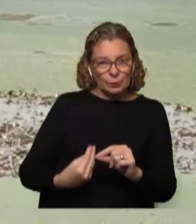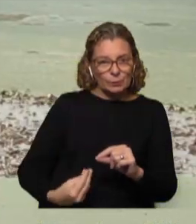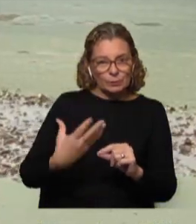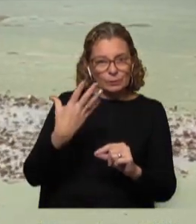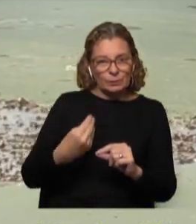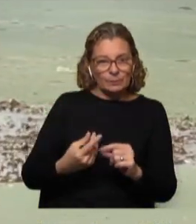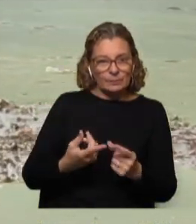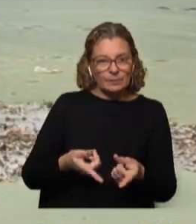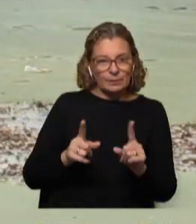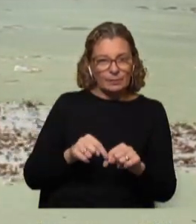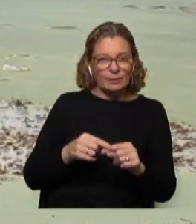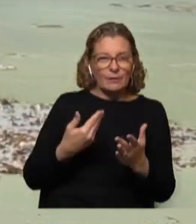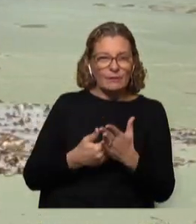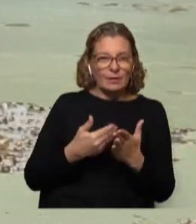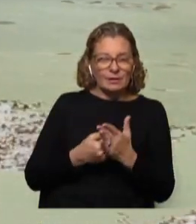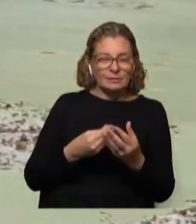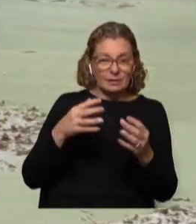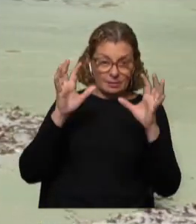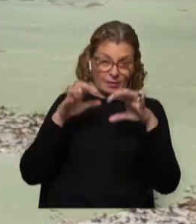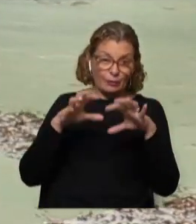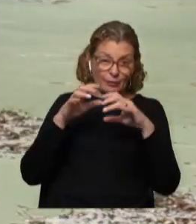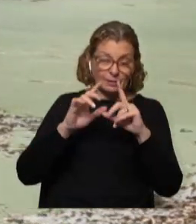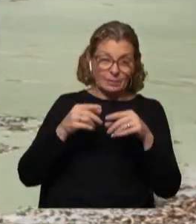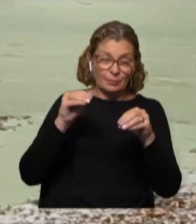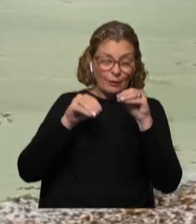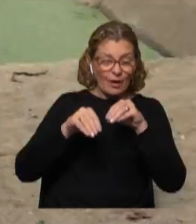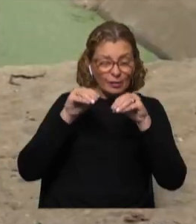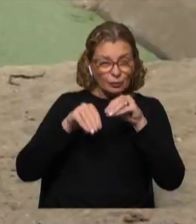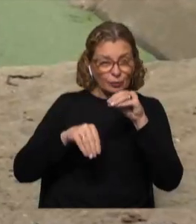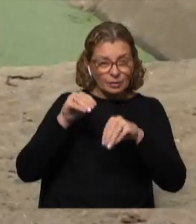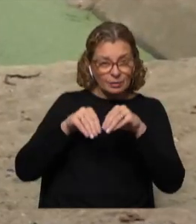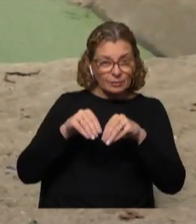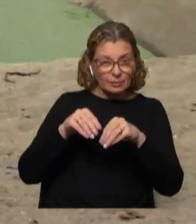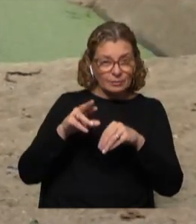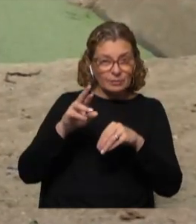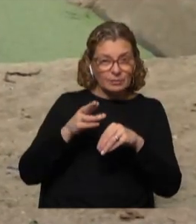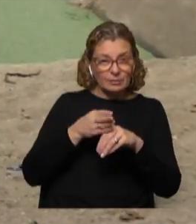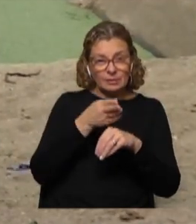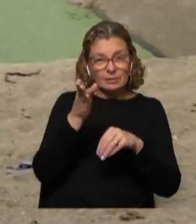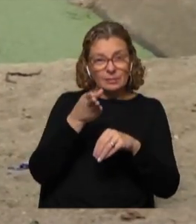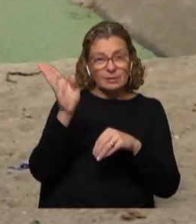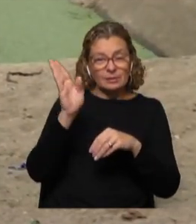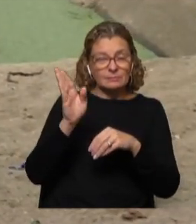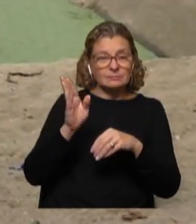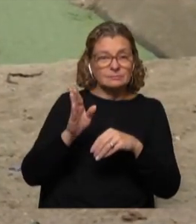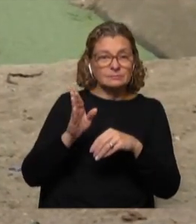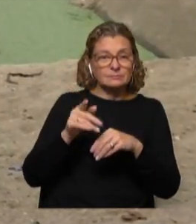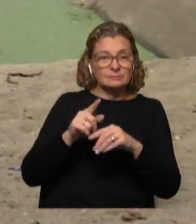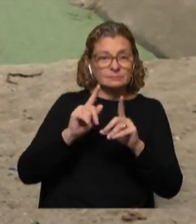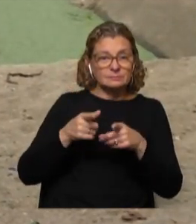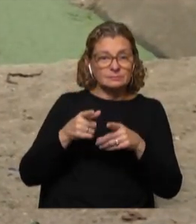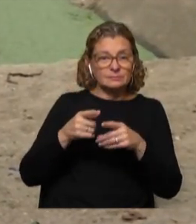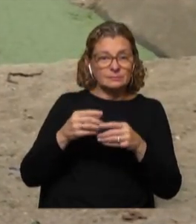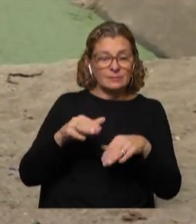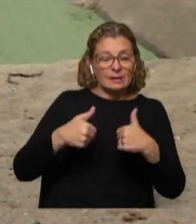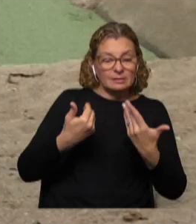para recuperar falta un buen tiempo. Tiene que llover. Por ejemplo, el basurero que está por este arroyo mismo hacia Canela Grande, Ellos también tiran hacia el